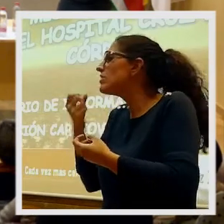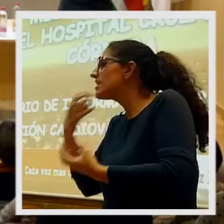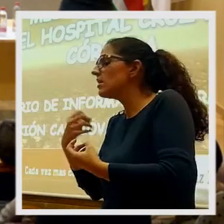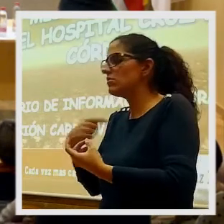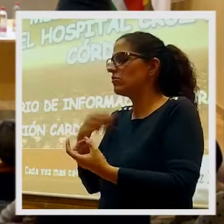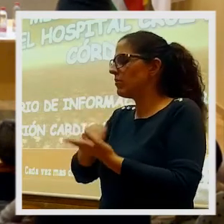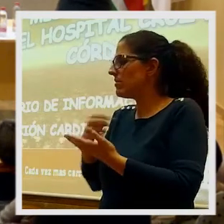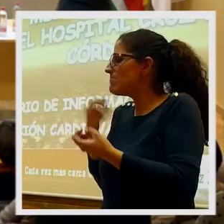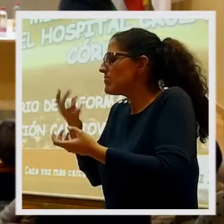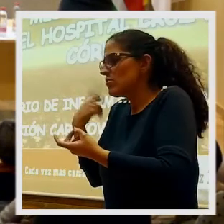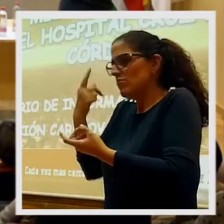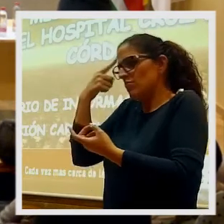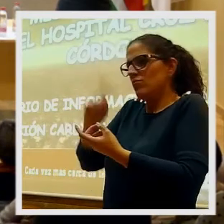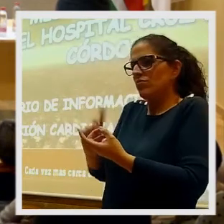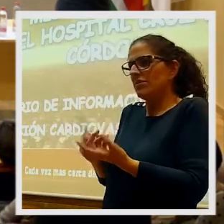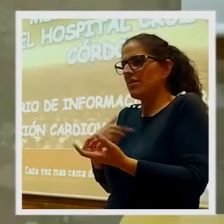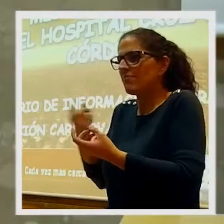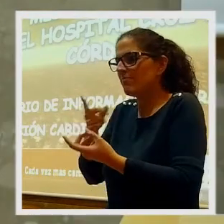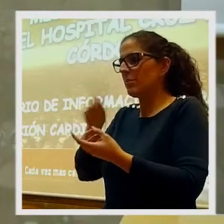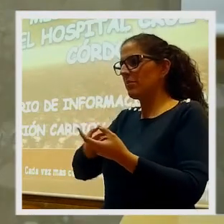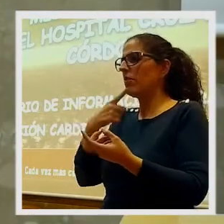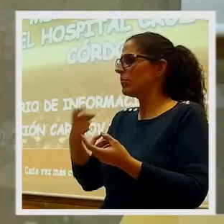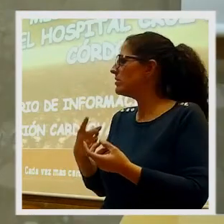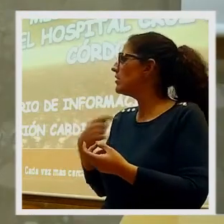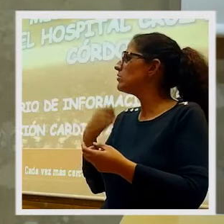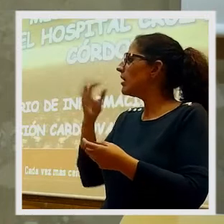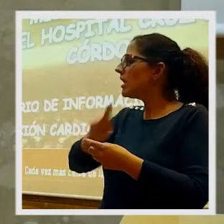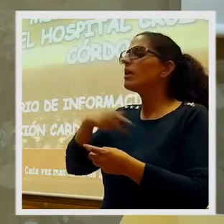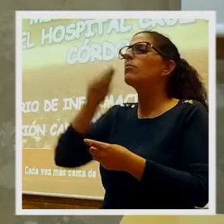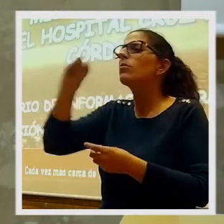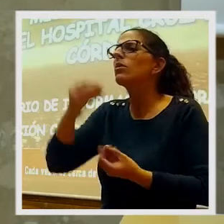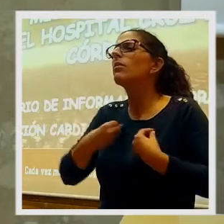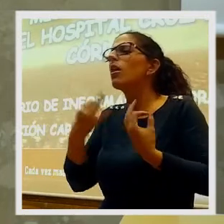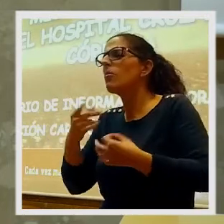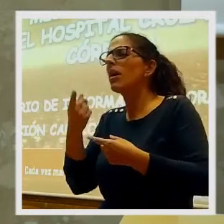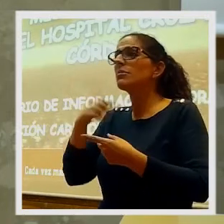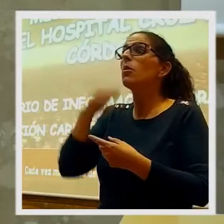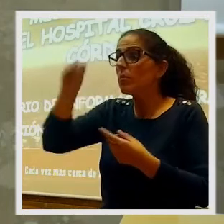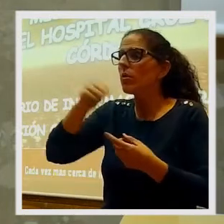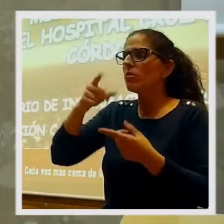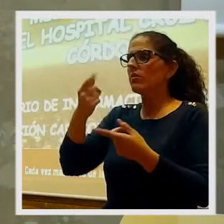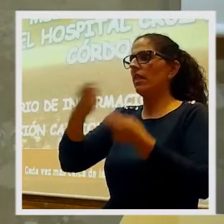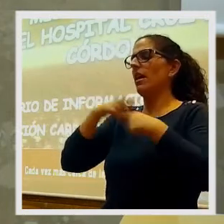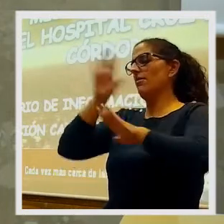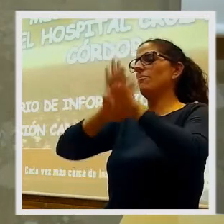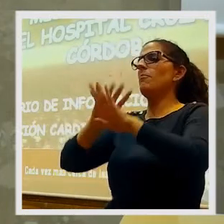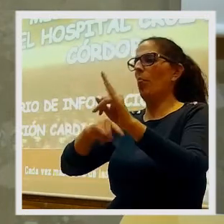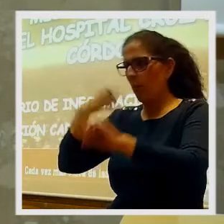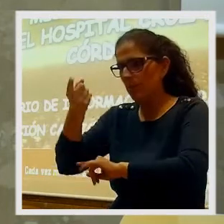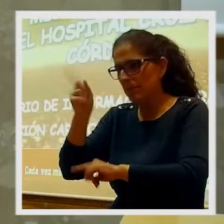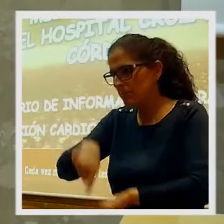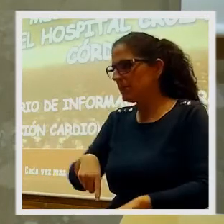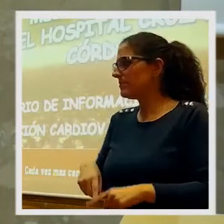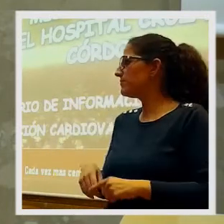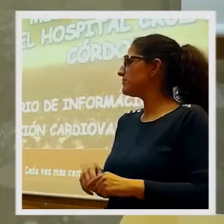queda. Cada revisión en mi ánimo de hacer vida normal preguntaba y preguntaba, y cada vez estaba más confuso, de verdad, también. En su